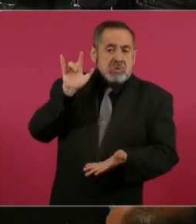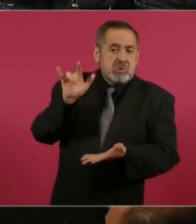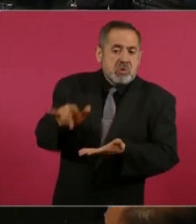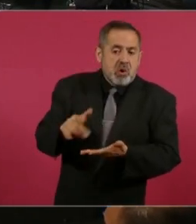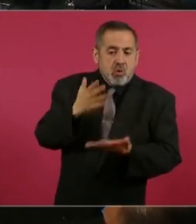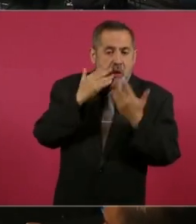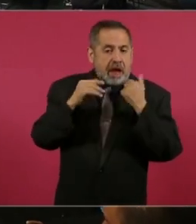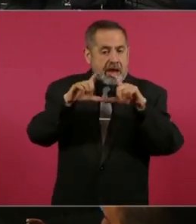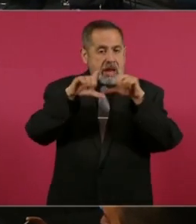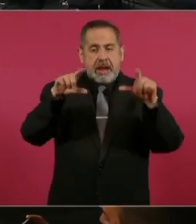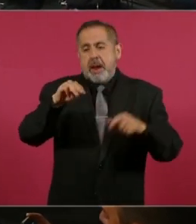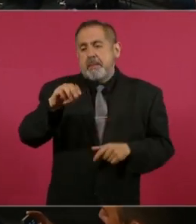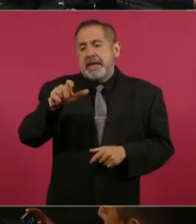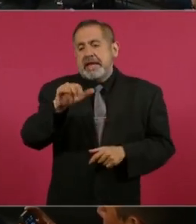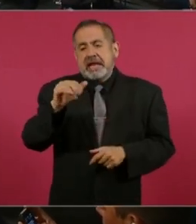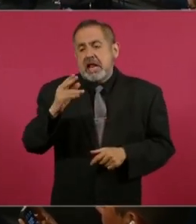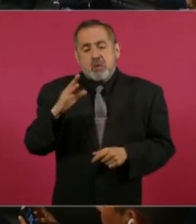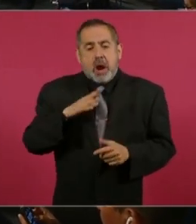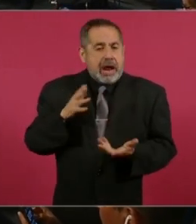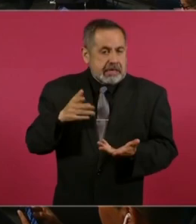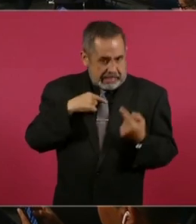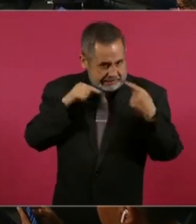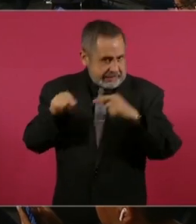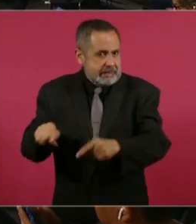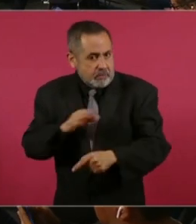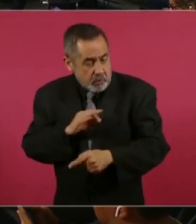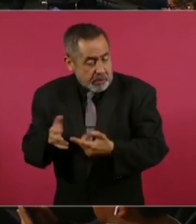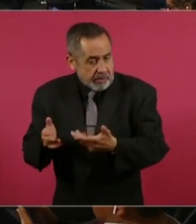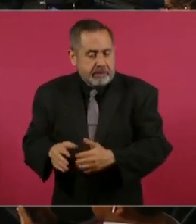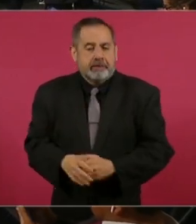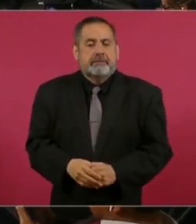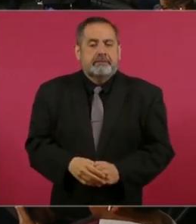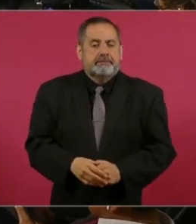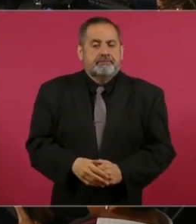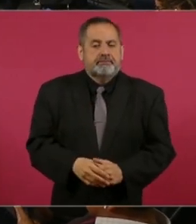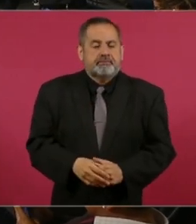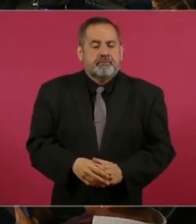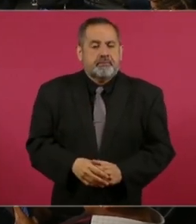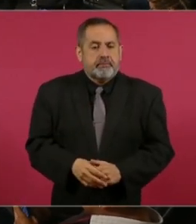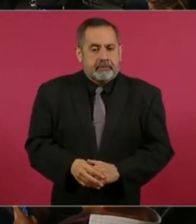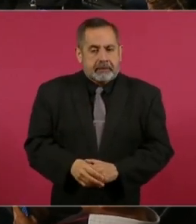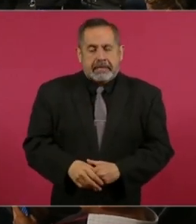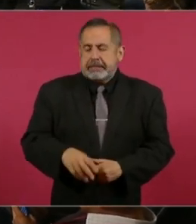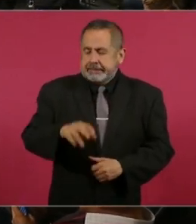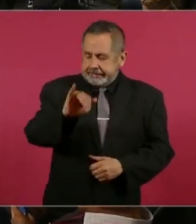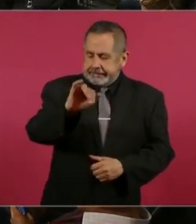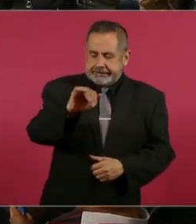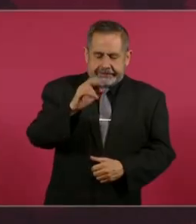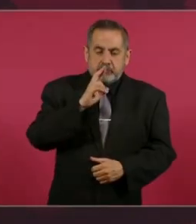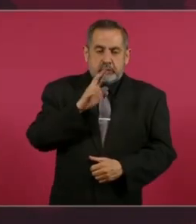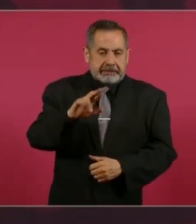señor. Sí, miren, Mexicana está naciendo